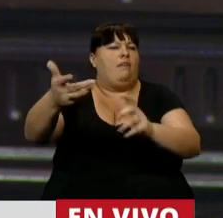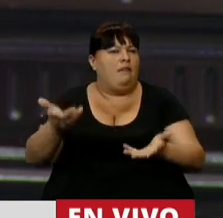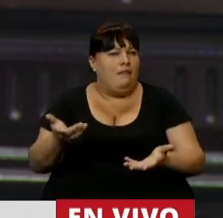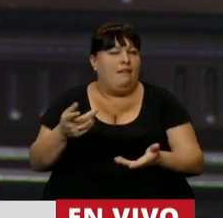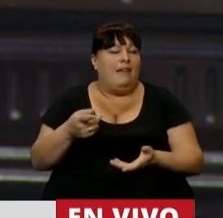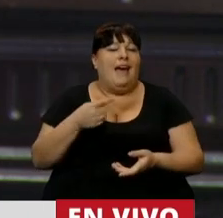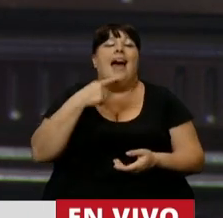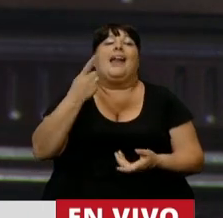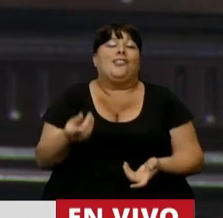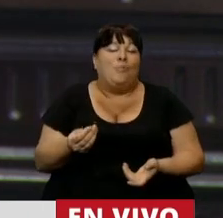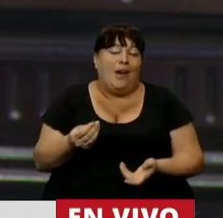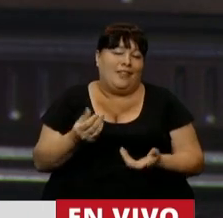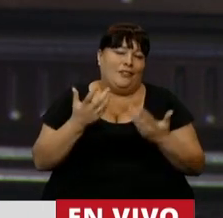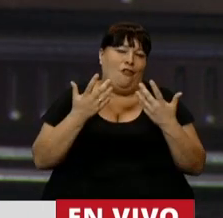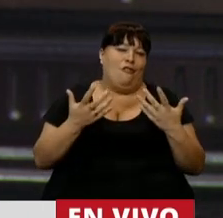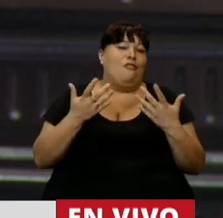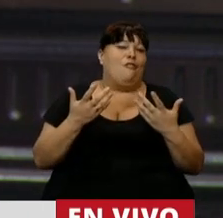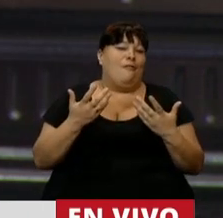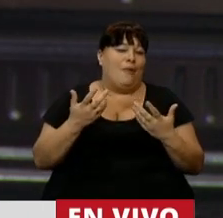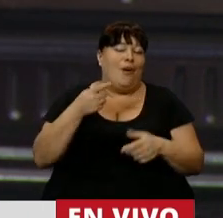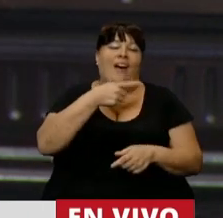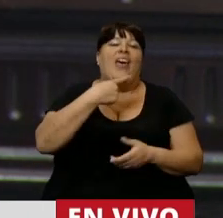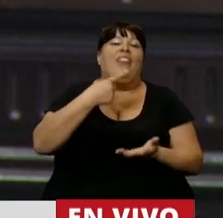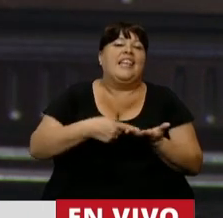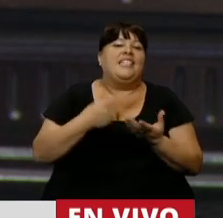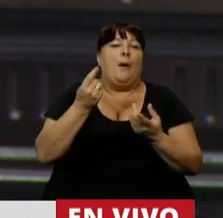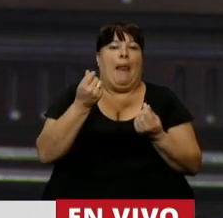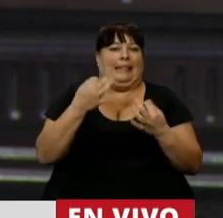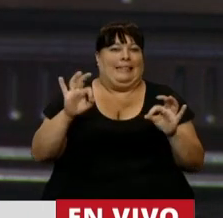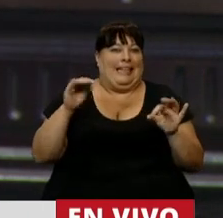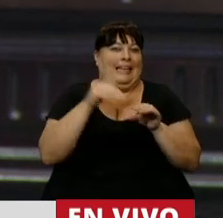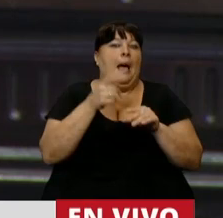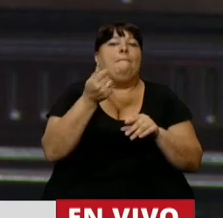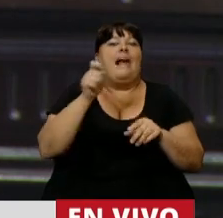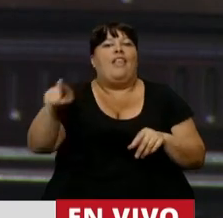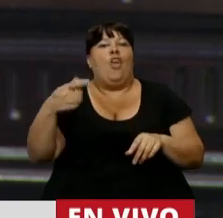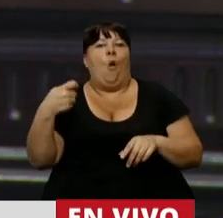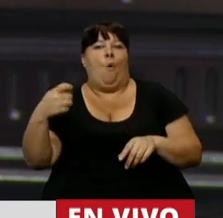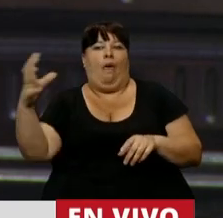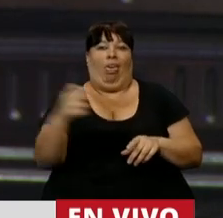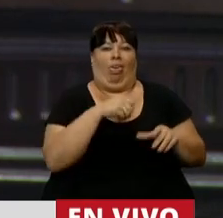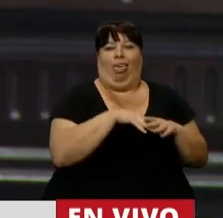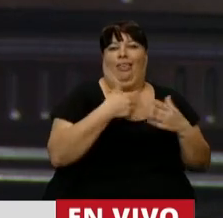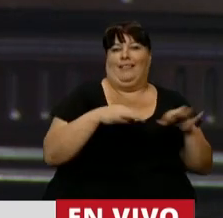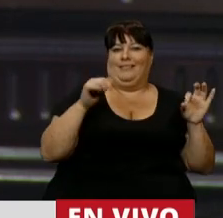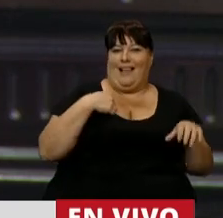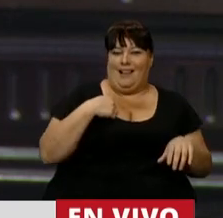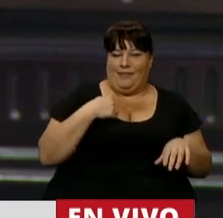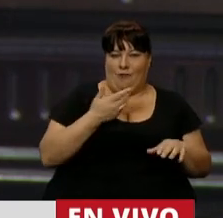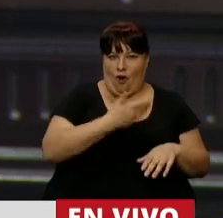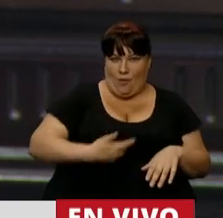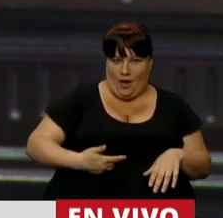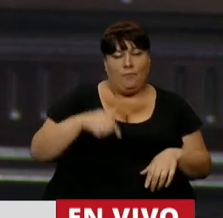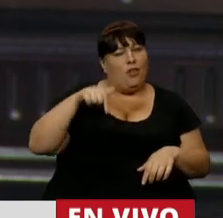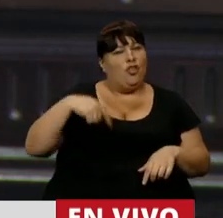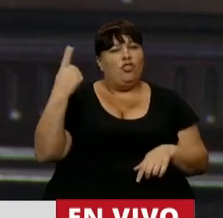la respuesta es que claramente decidieron ahorrar con el dinero de los jubilados. Hoy